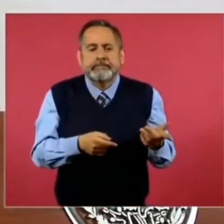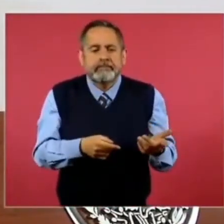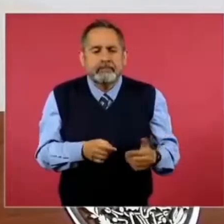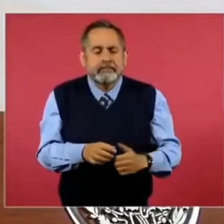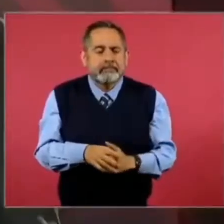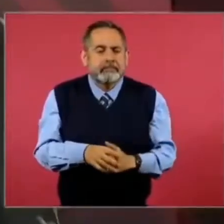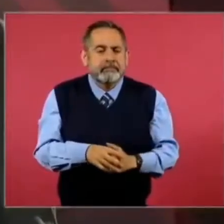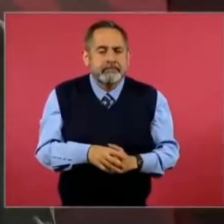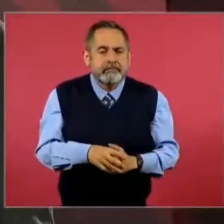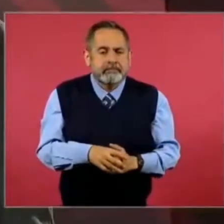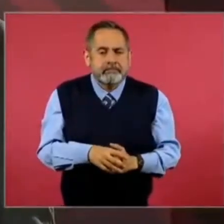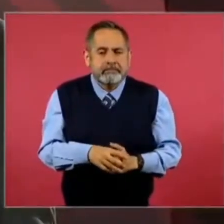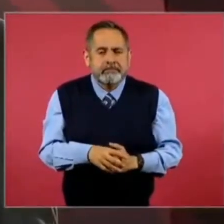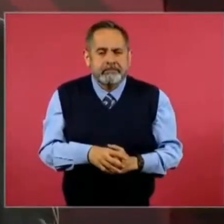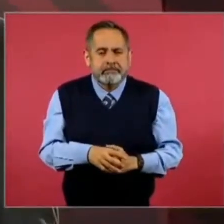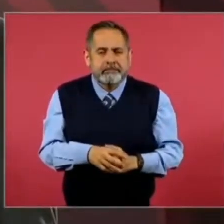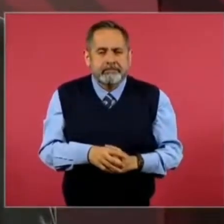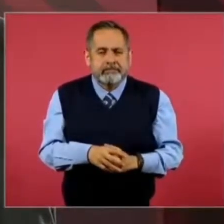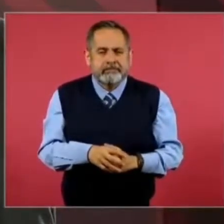que